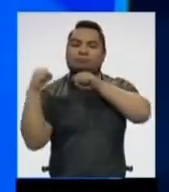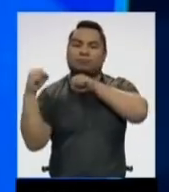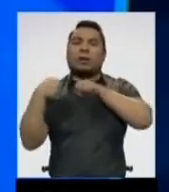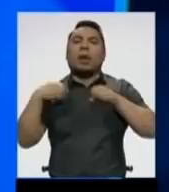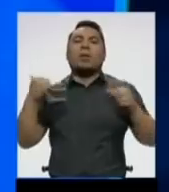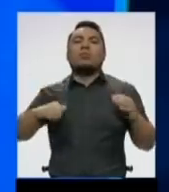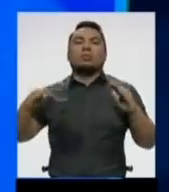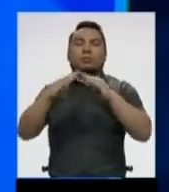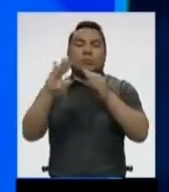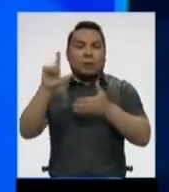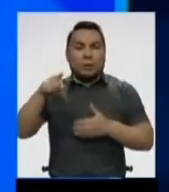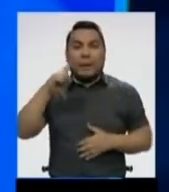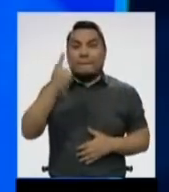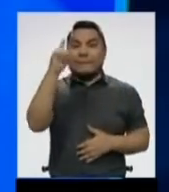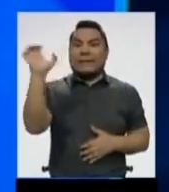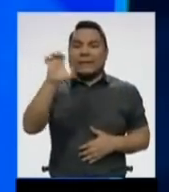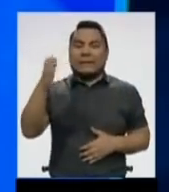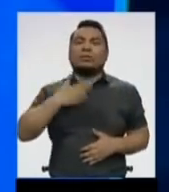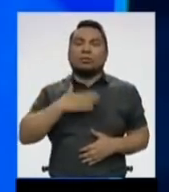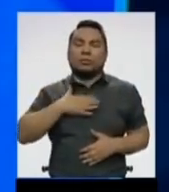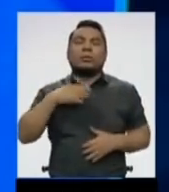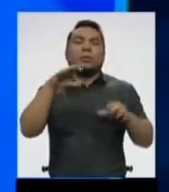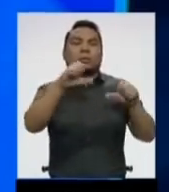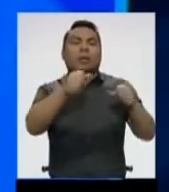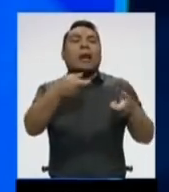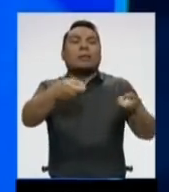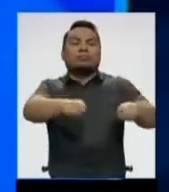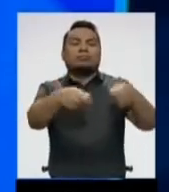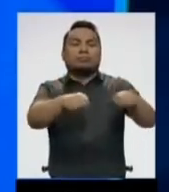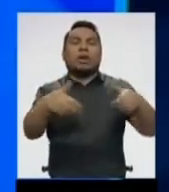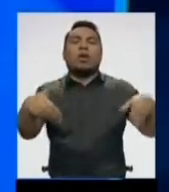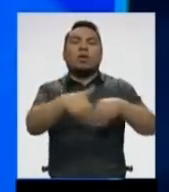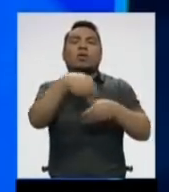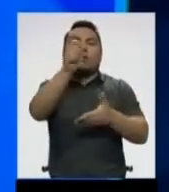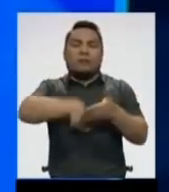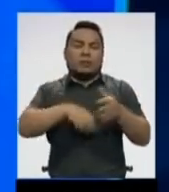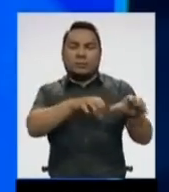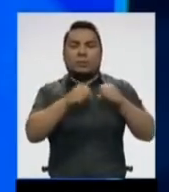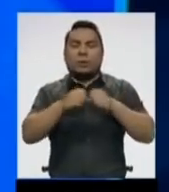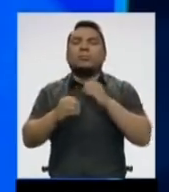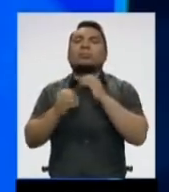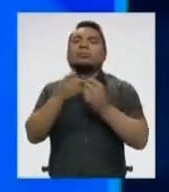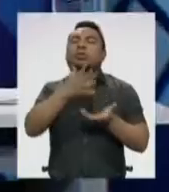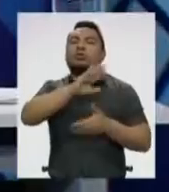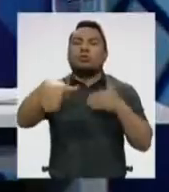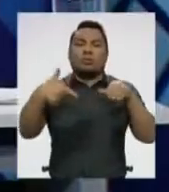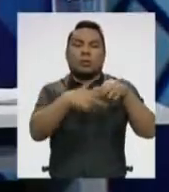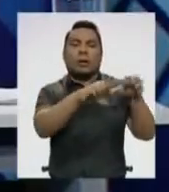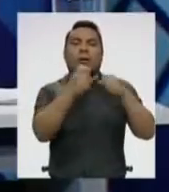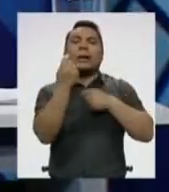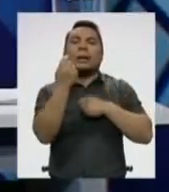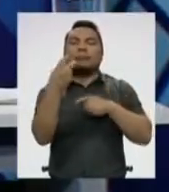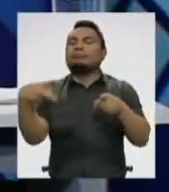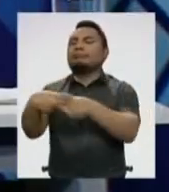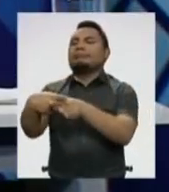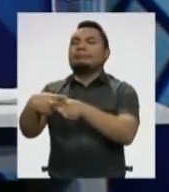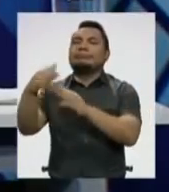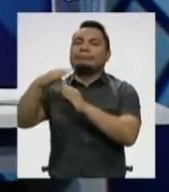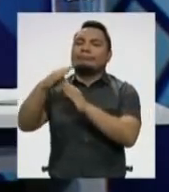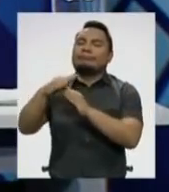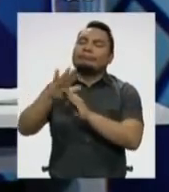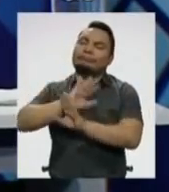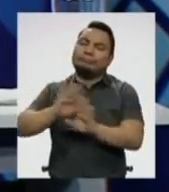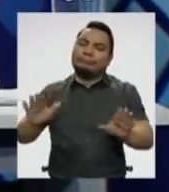de peaje que el día 1 de enero llegaré para anular esos contratos y para retirarlos de las casetas de peaje, recuperando. Muchas gracias, señor Zurek,